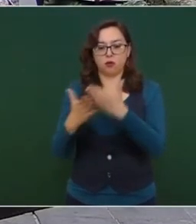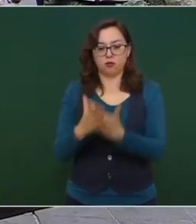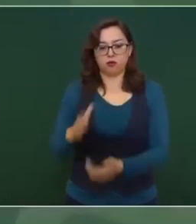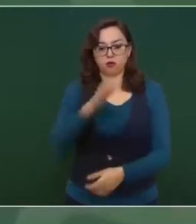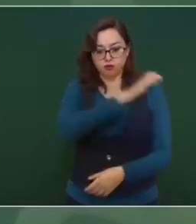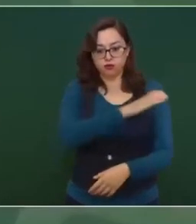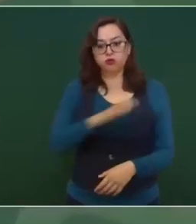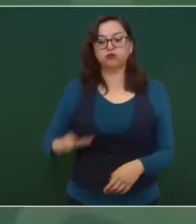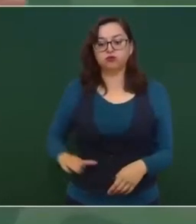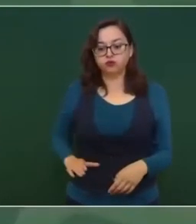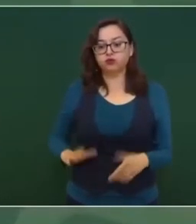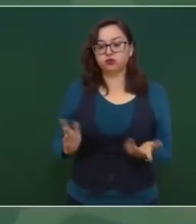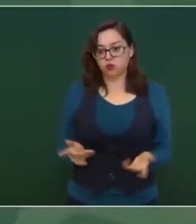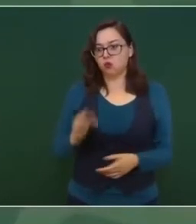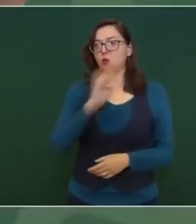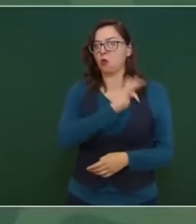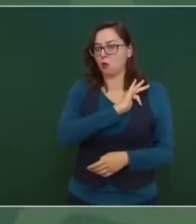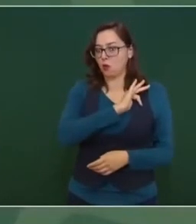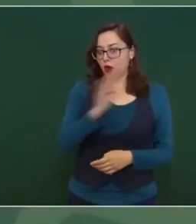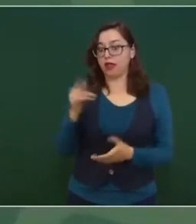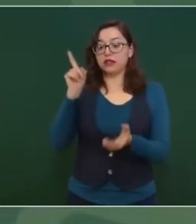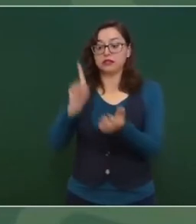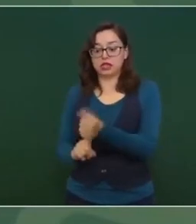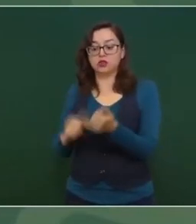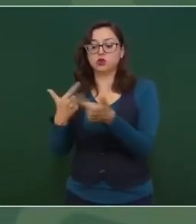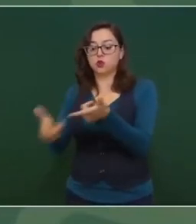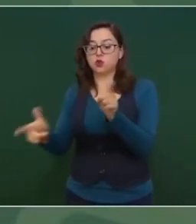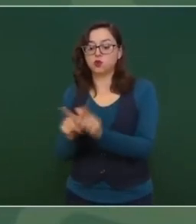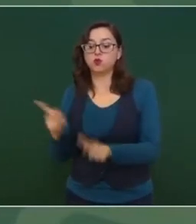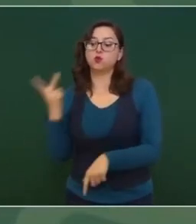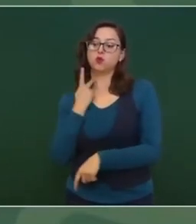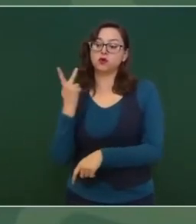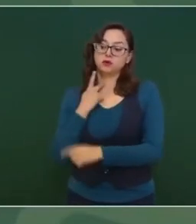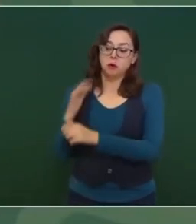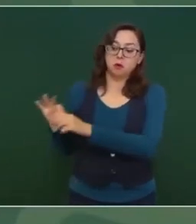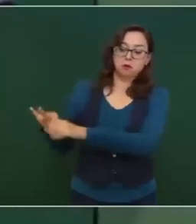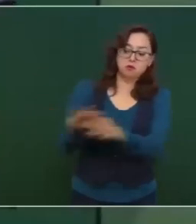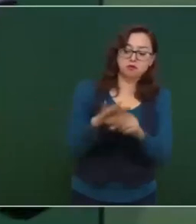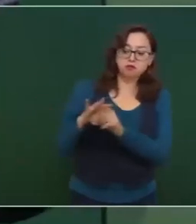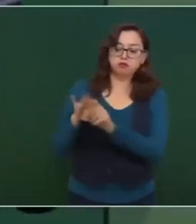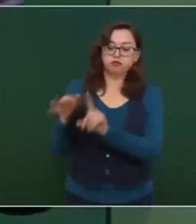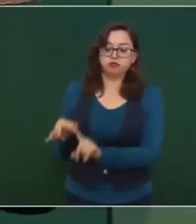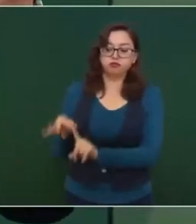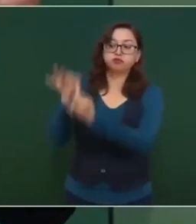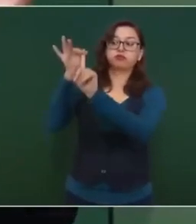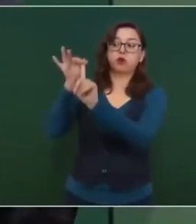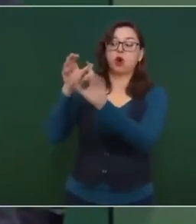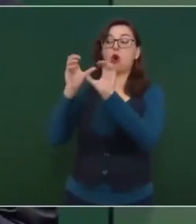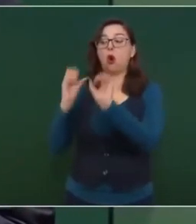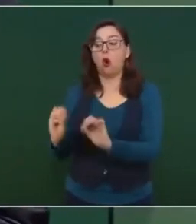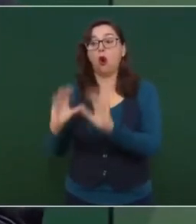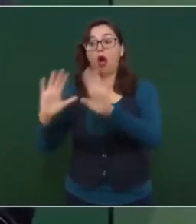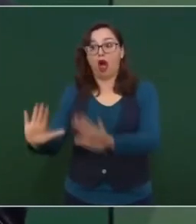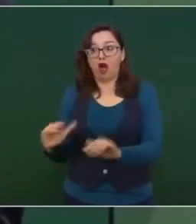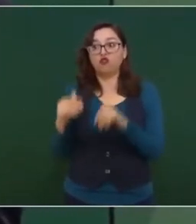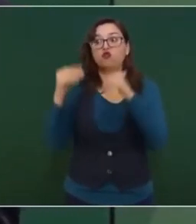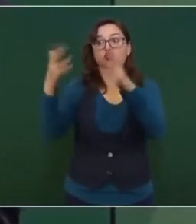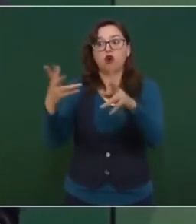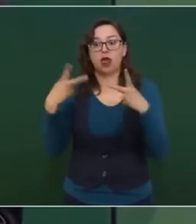el que pueden elegirse por encuesta. Eso no sé si ahora lo